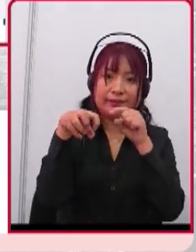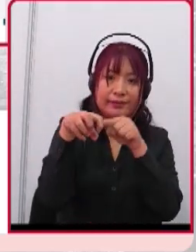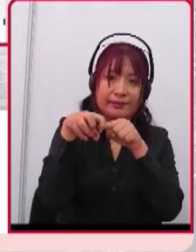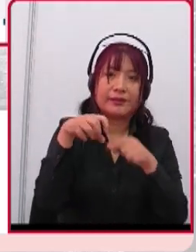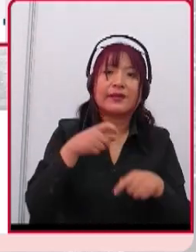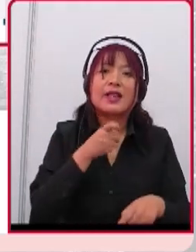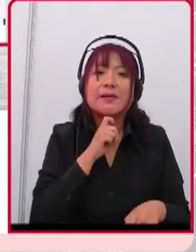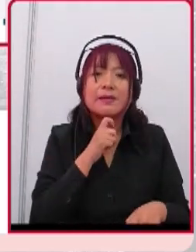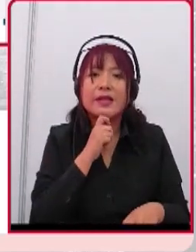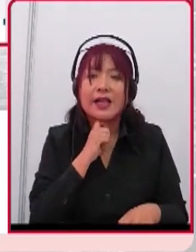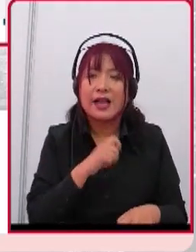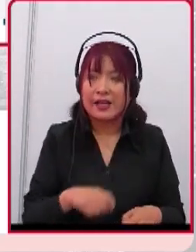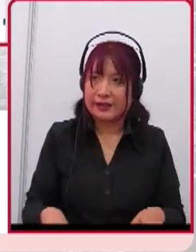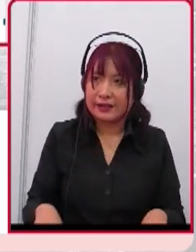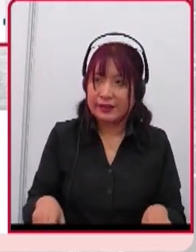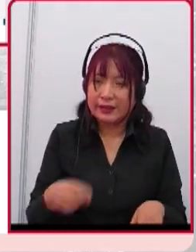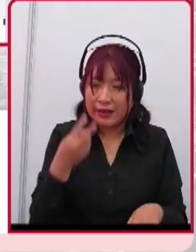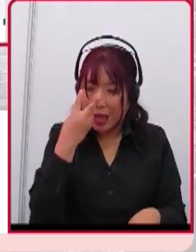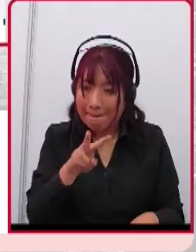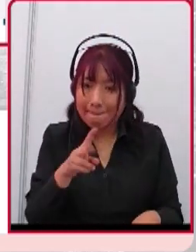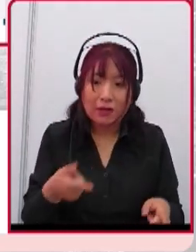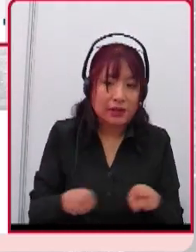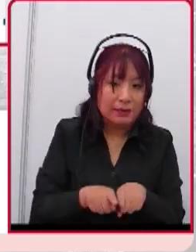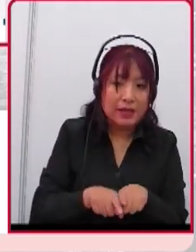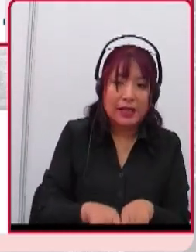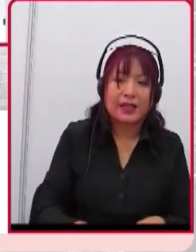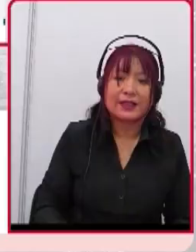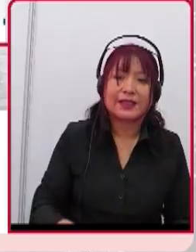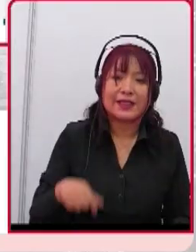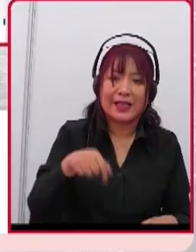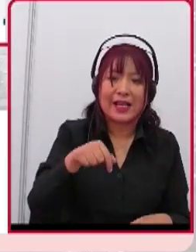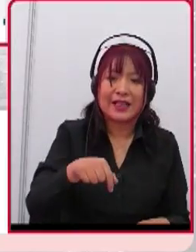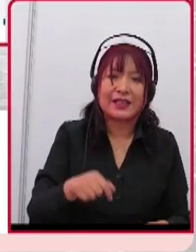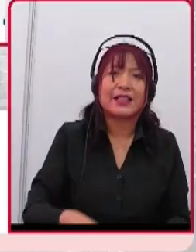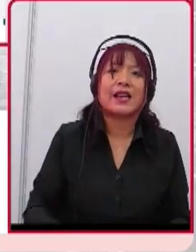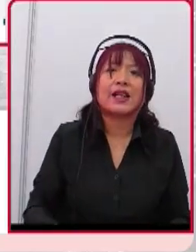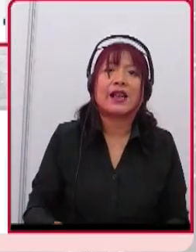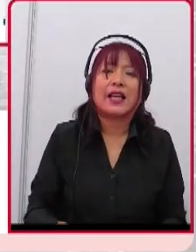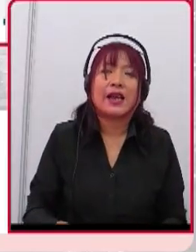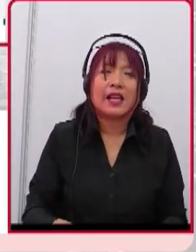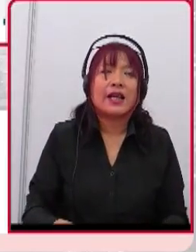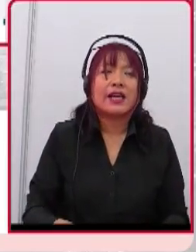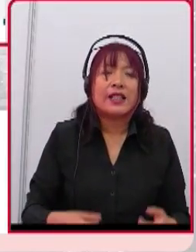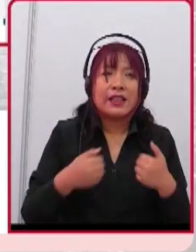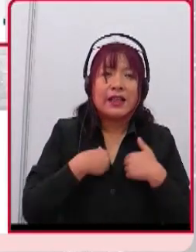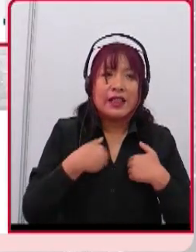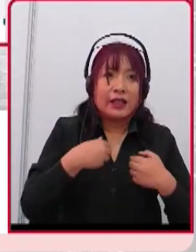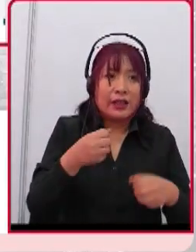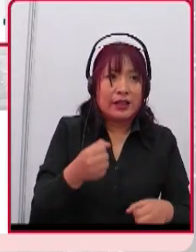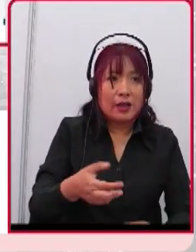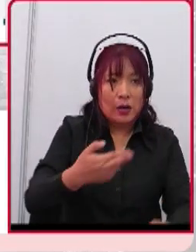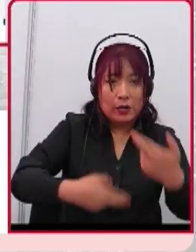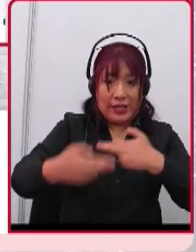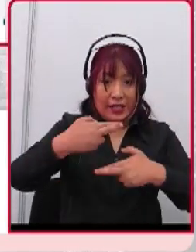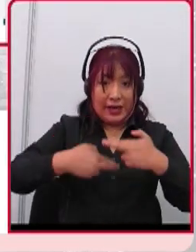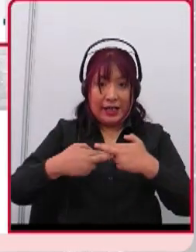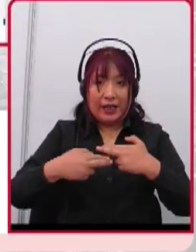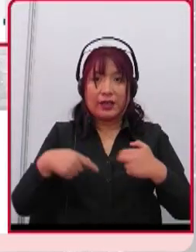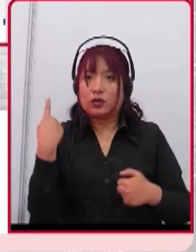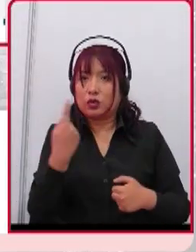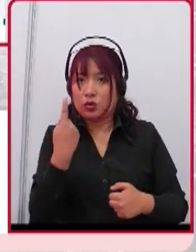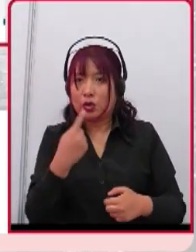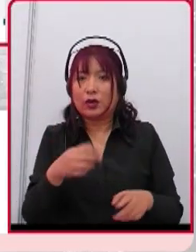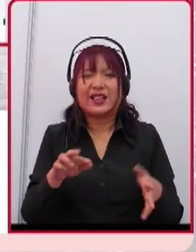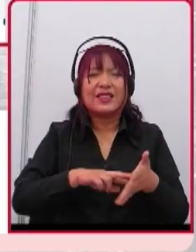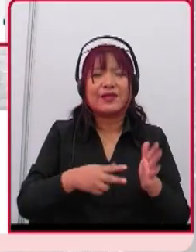como lo veíamos aclarando hace unos momentos, es un protocolo de retorno automático. Si bien es cierto, hablamos que en estos